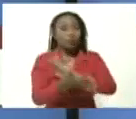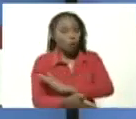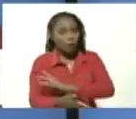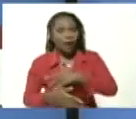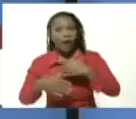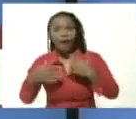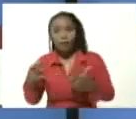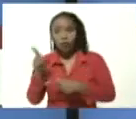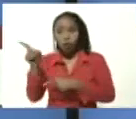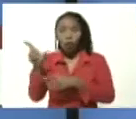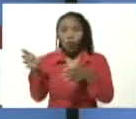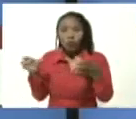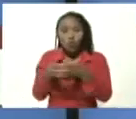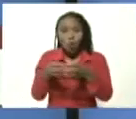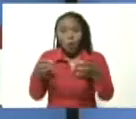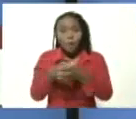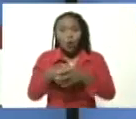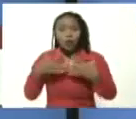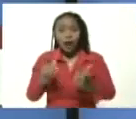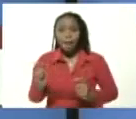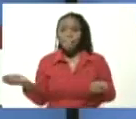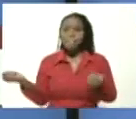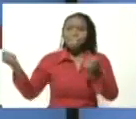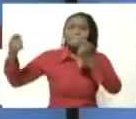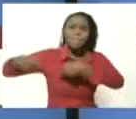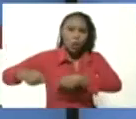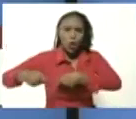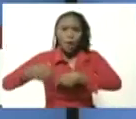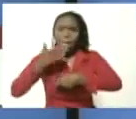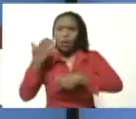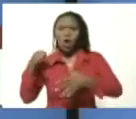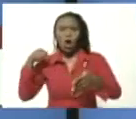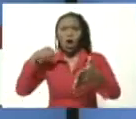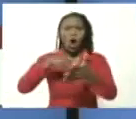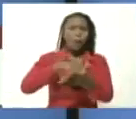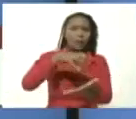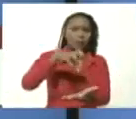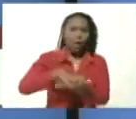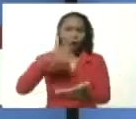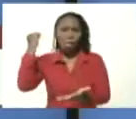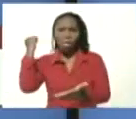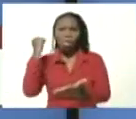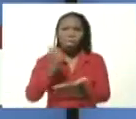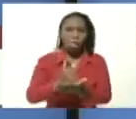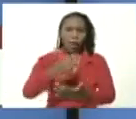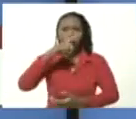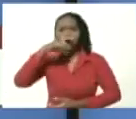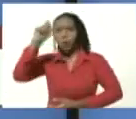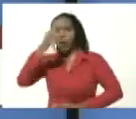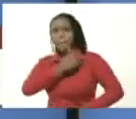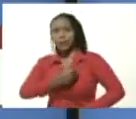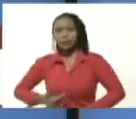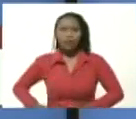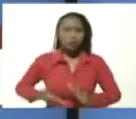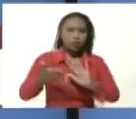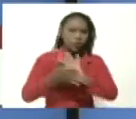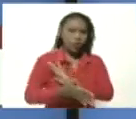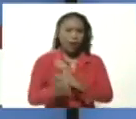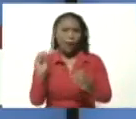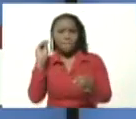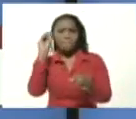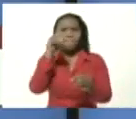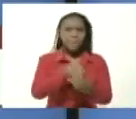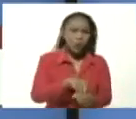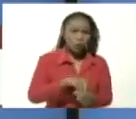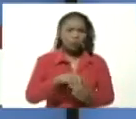Sobre todo aquellos sectores que apostaban hace poco al golpe de Estado, al asesinato del presidente, a la invasión al país, a llamar